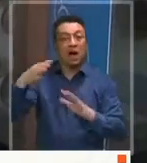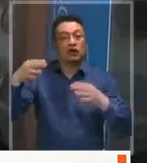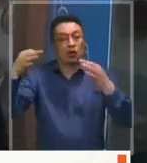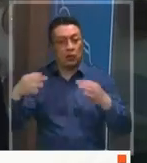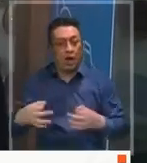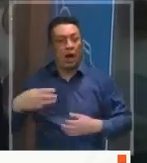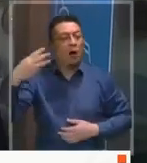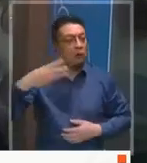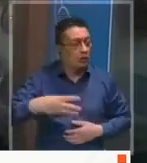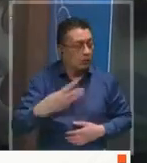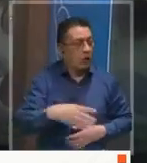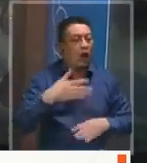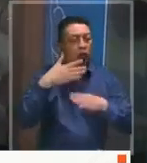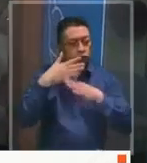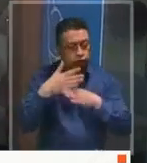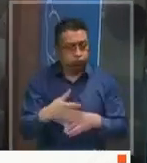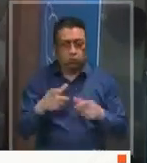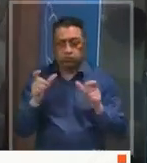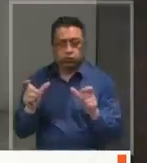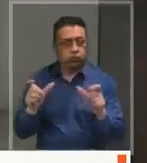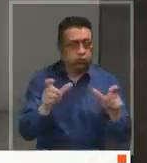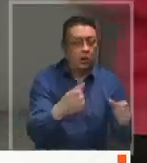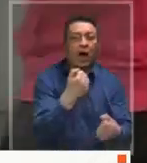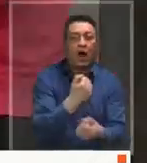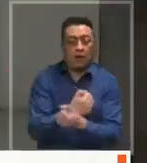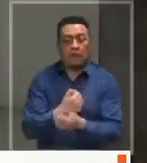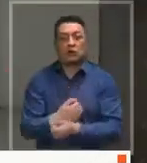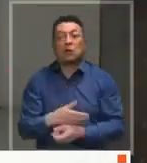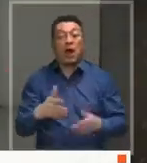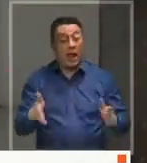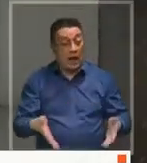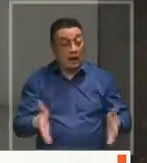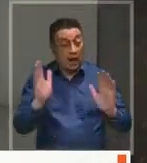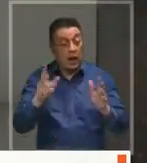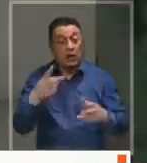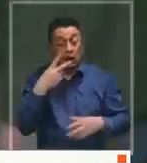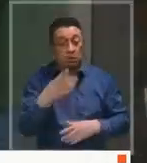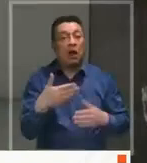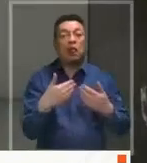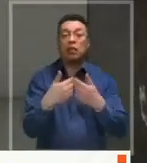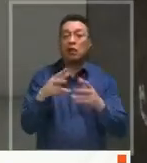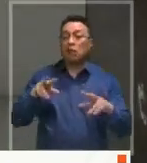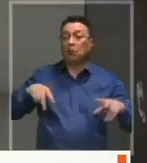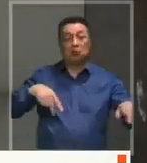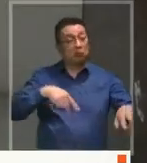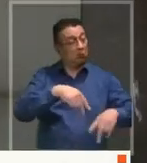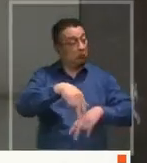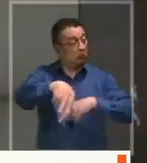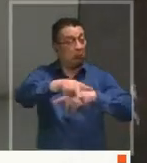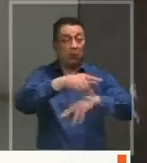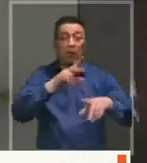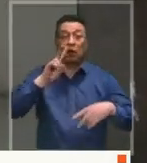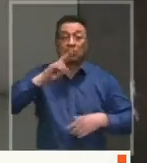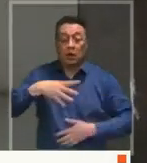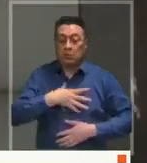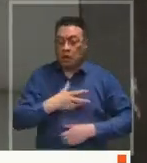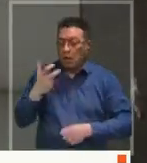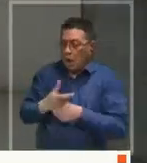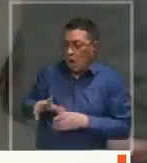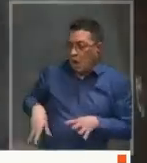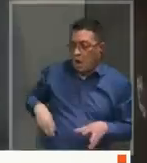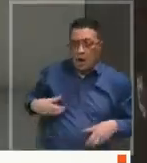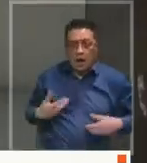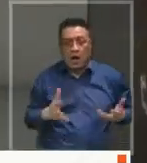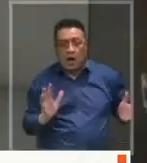y permanente asistencia a los carabineros. Que en la calle anda uno libre, anda sin miedo que le puedan robar o que le